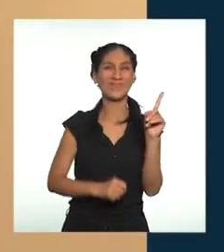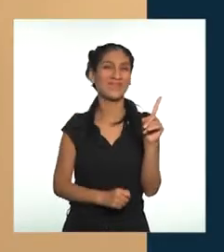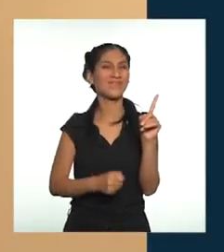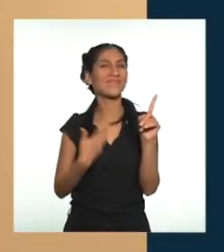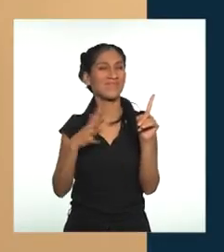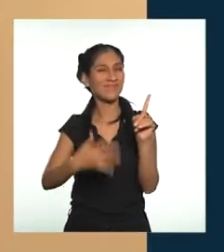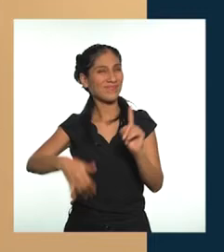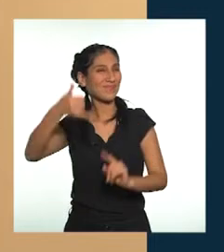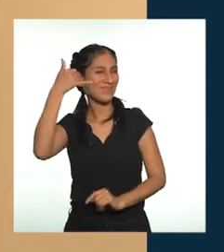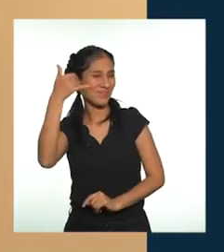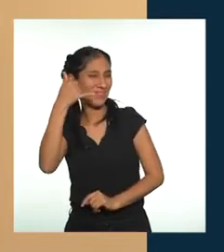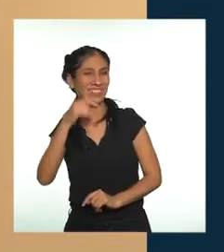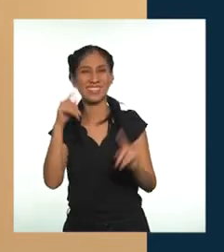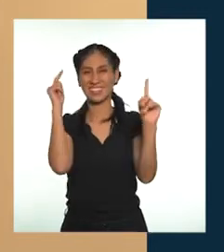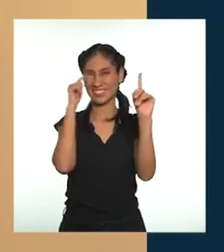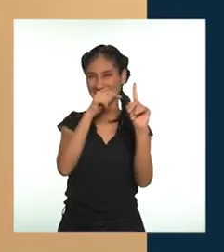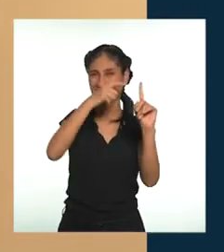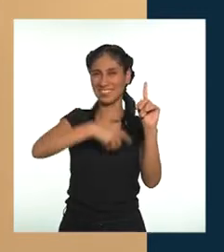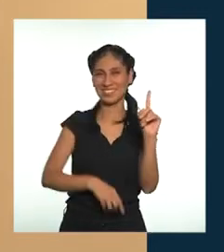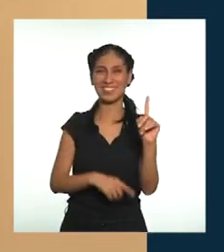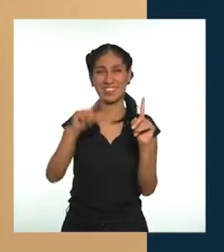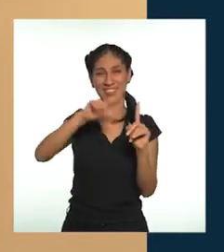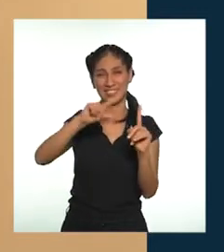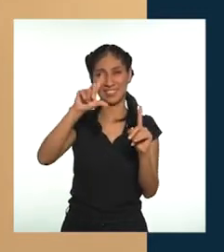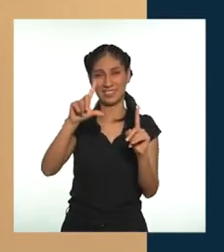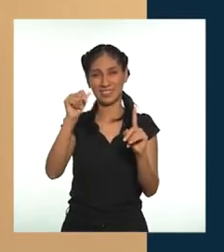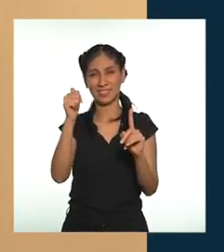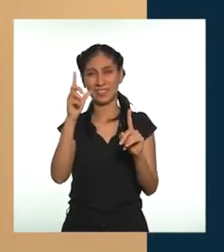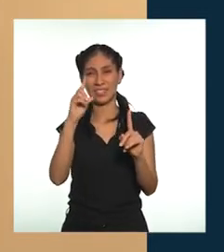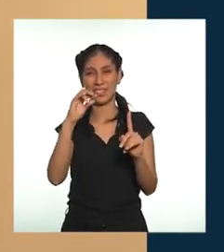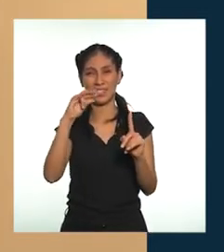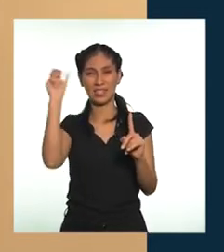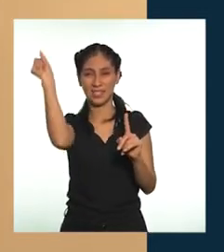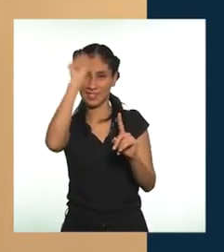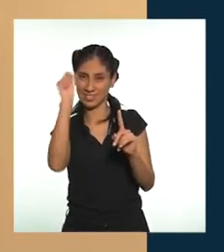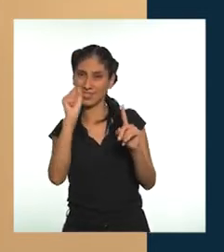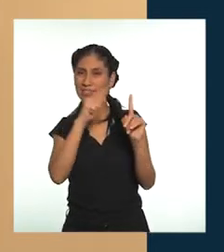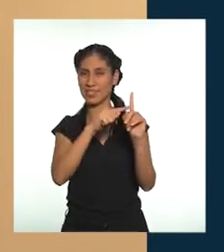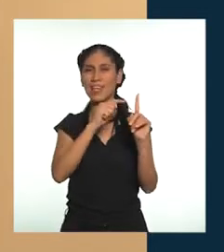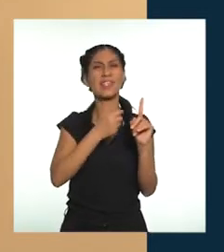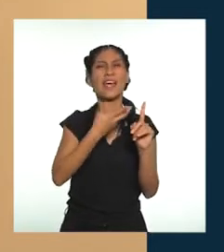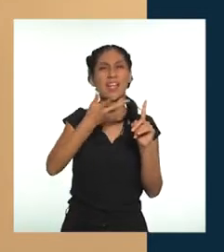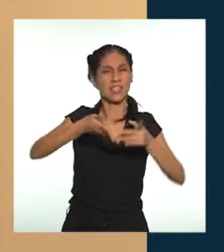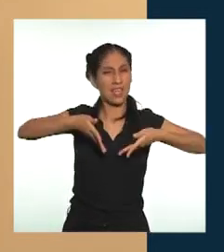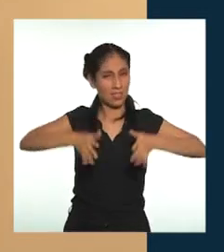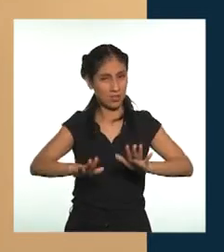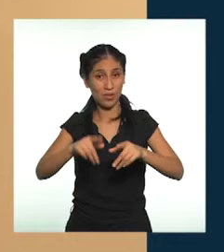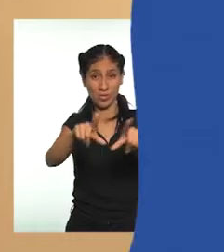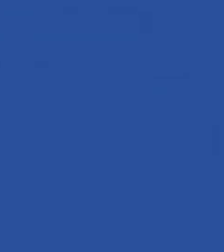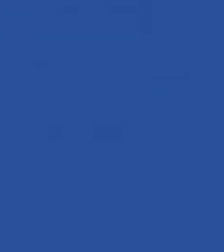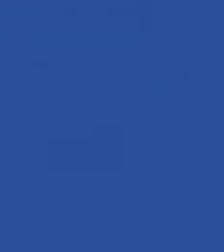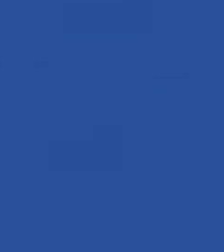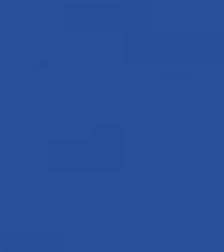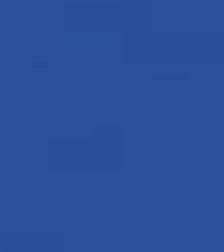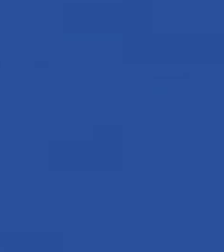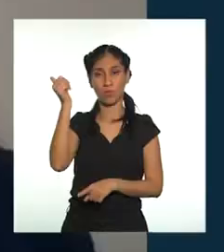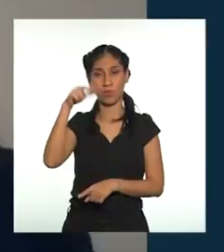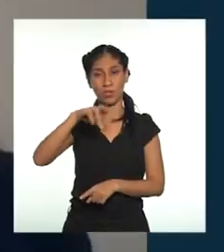Andrea. Llamemos a nuestra aliada Gladys Vila. Ella es de